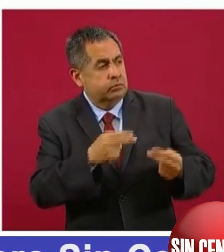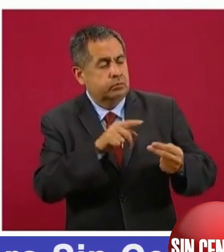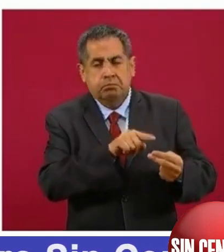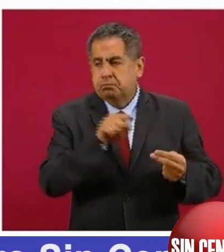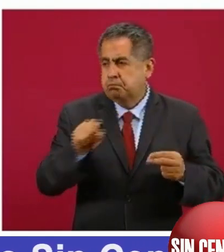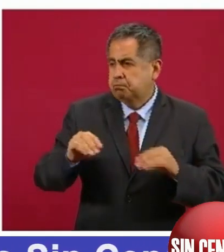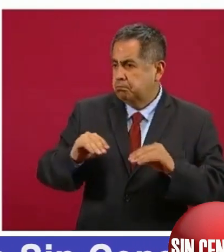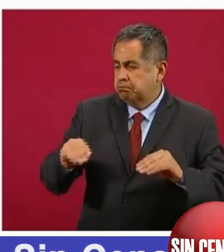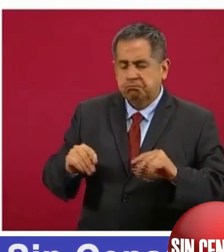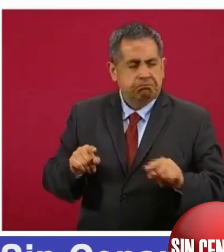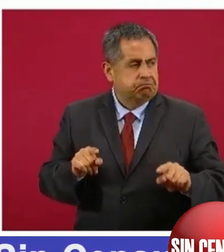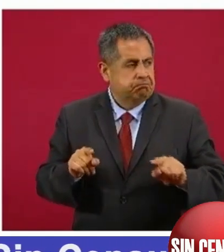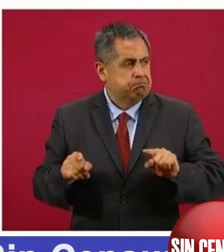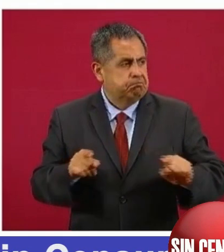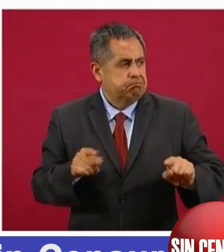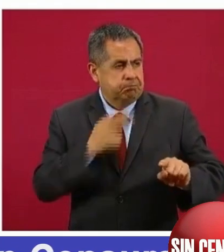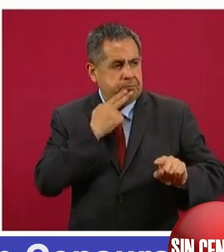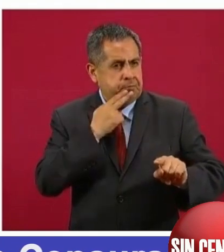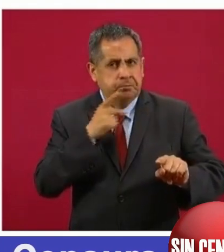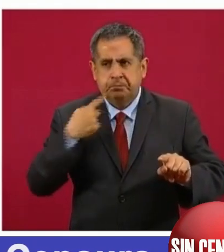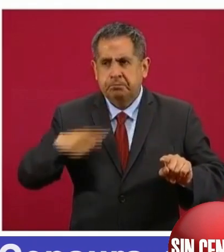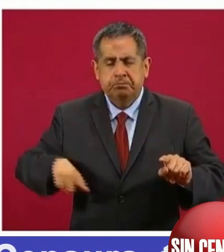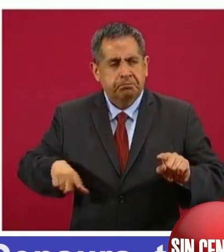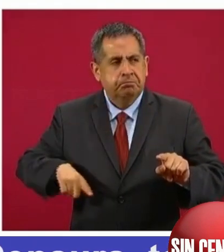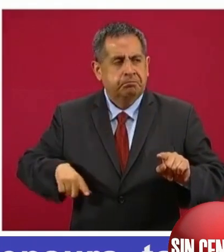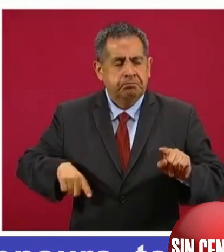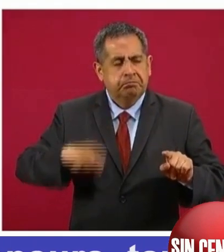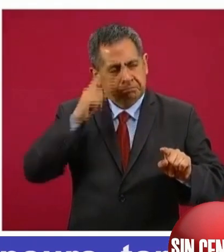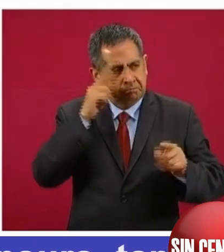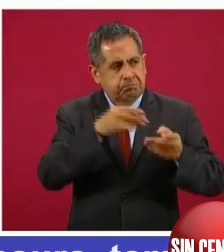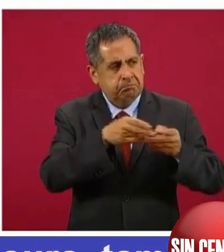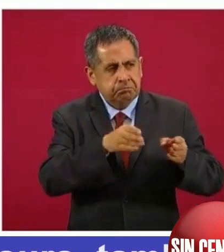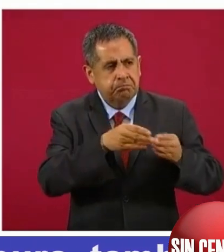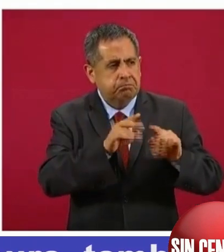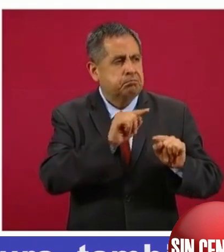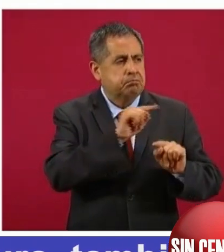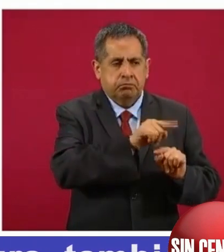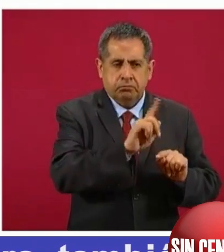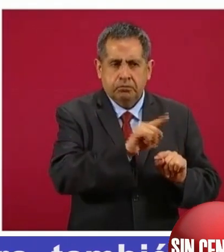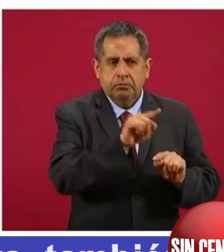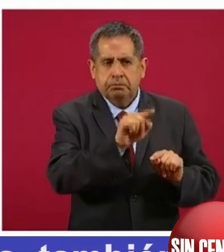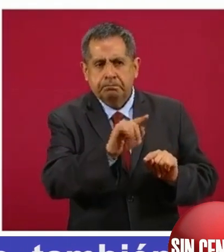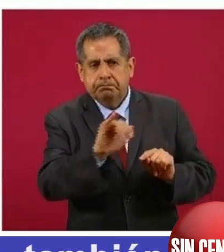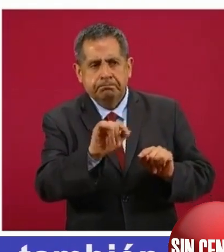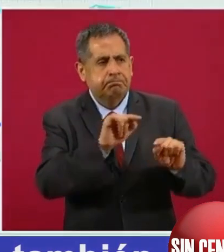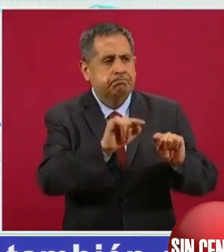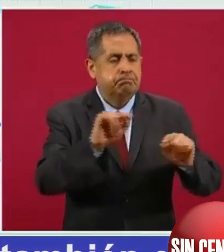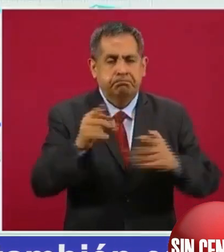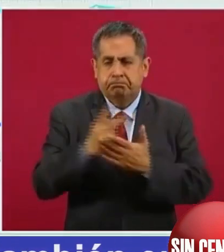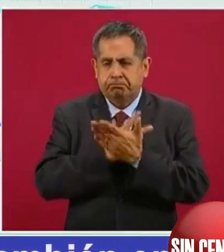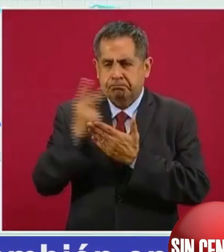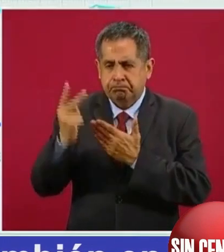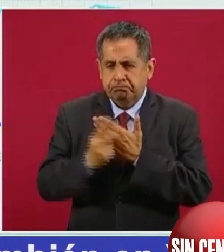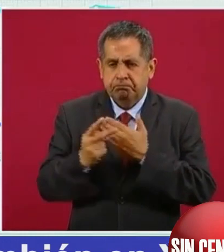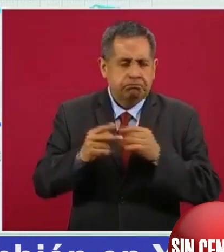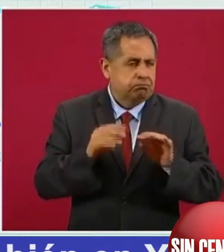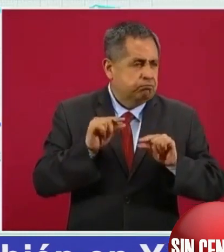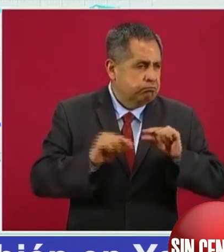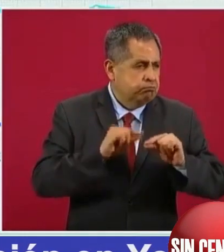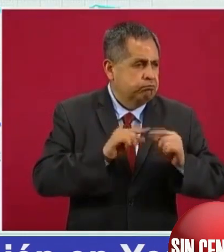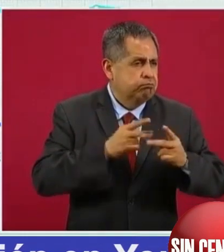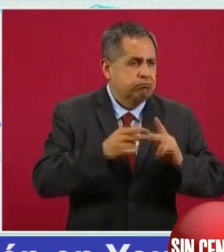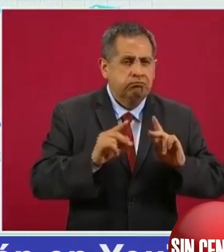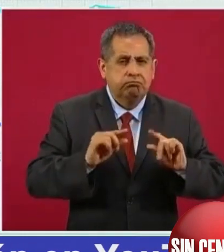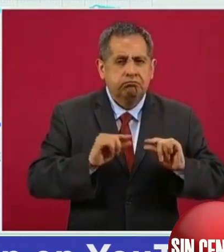movilidad y también su utilidad pública en términos económicos y sociales. Y estableció un programa de desconfinamiento gradual que